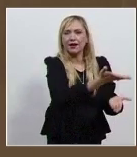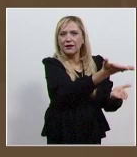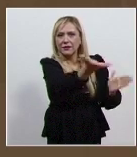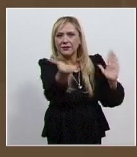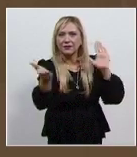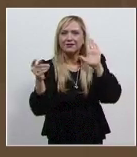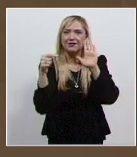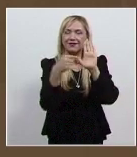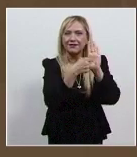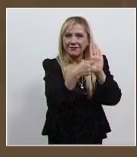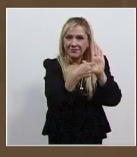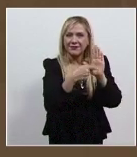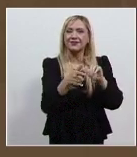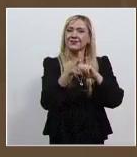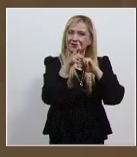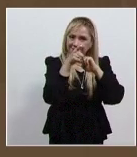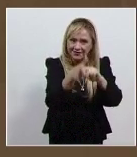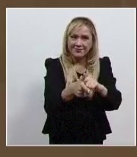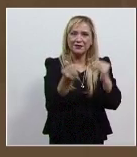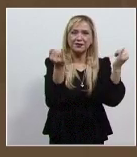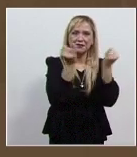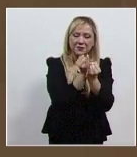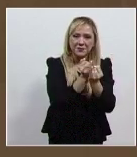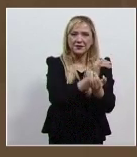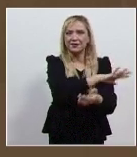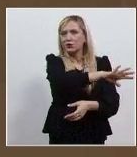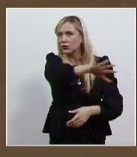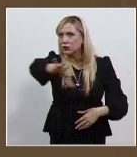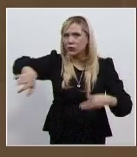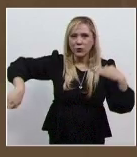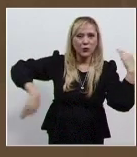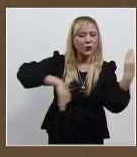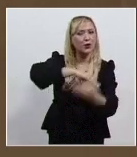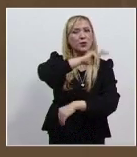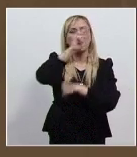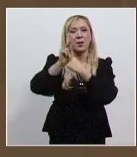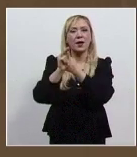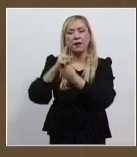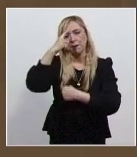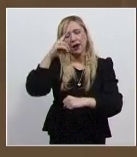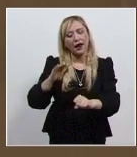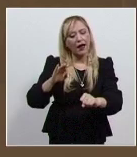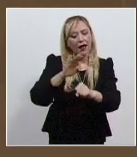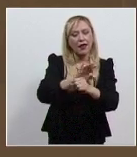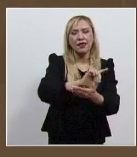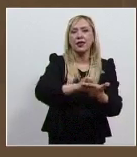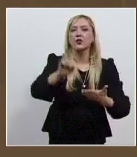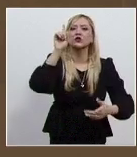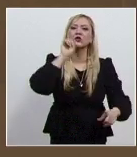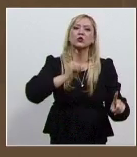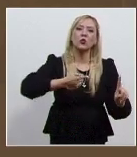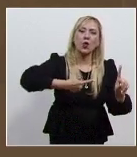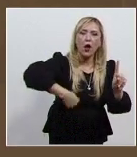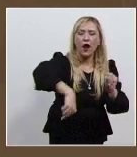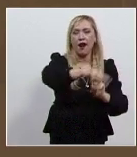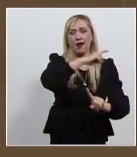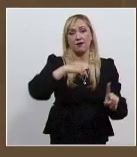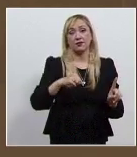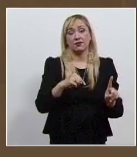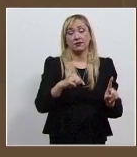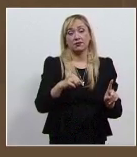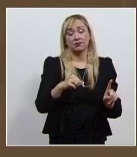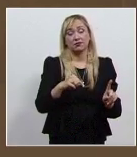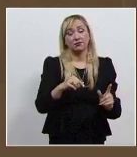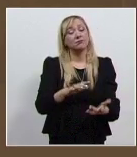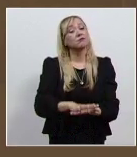a continuar con esta tendencia universal para la protección de los derechos de las mujeres, sobre